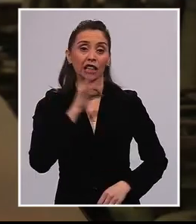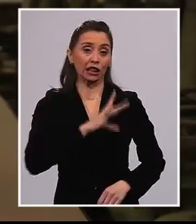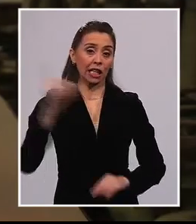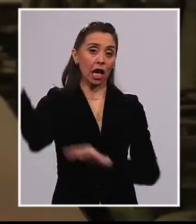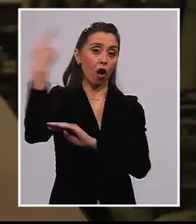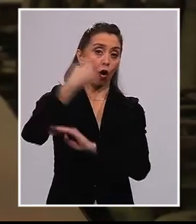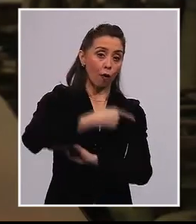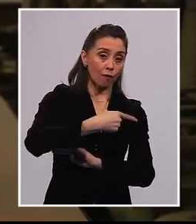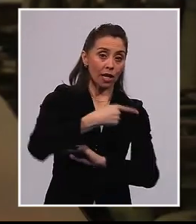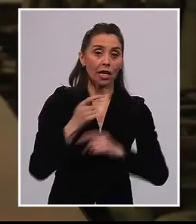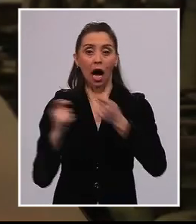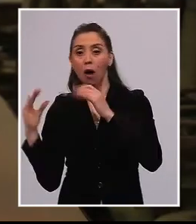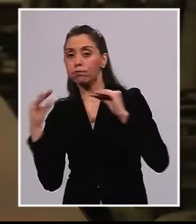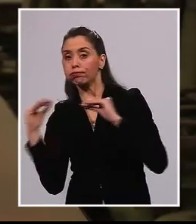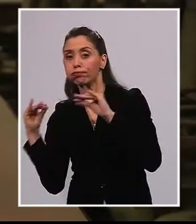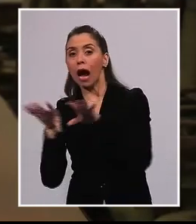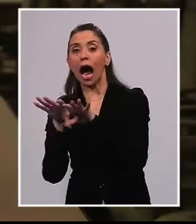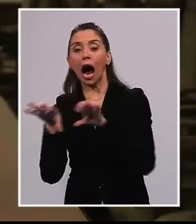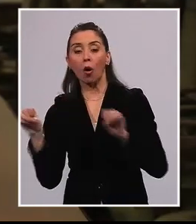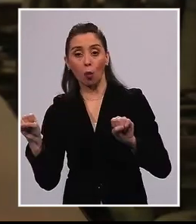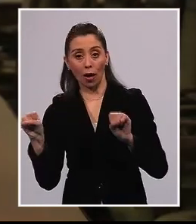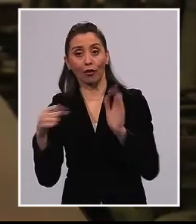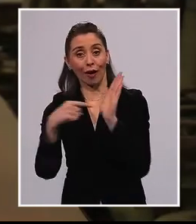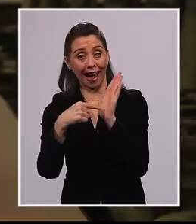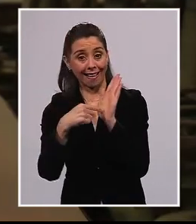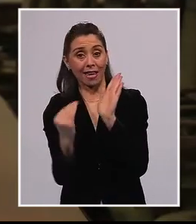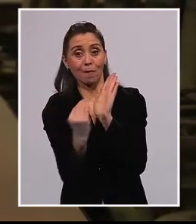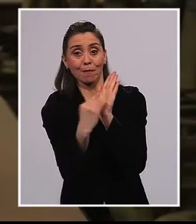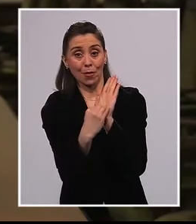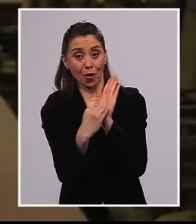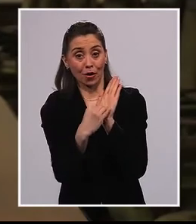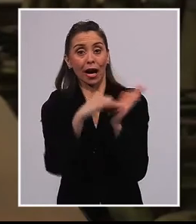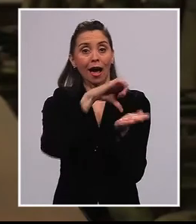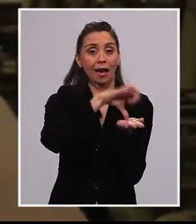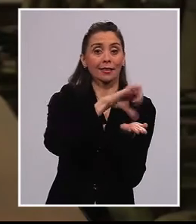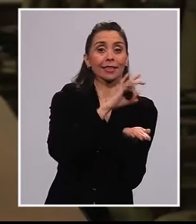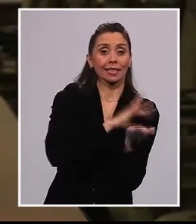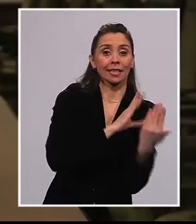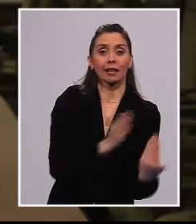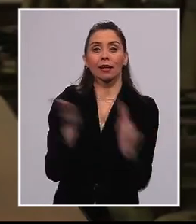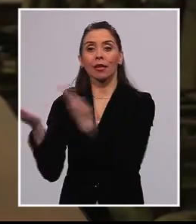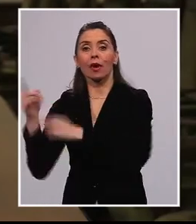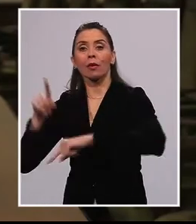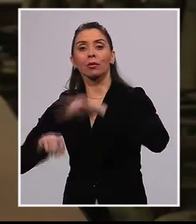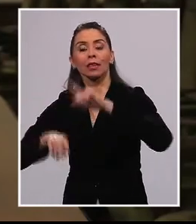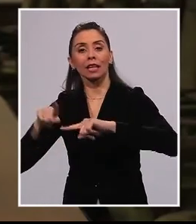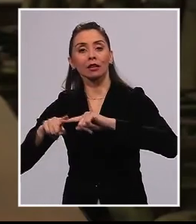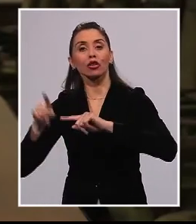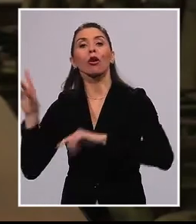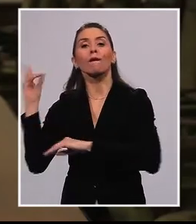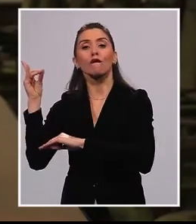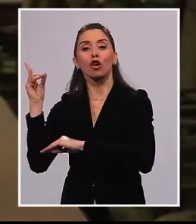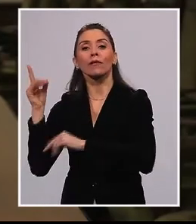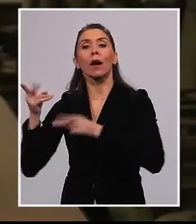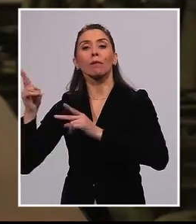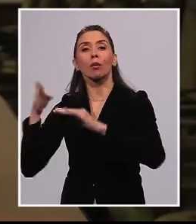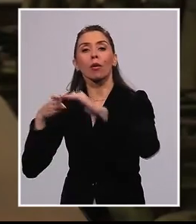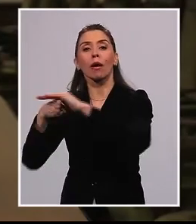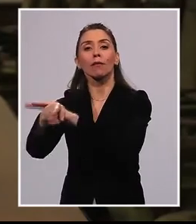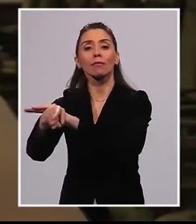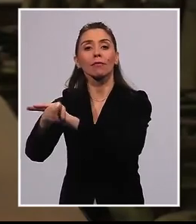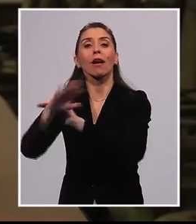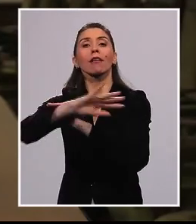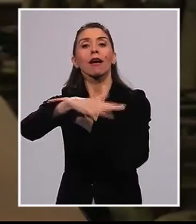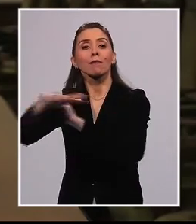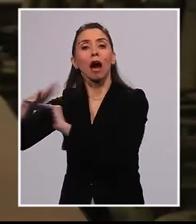obligación de negociar un acuerdo a través del cual nuestro país debería acceder territorio para que bolivia tenga acceso soberano al